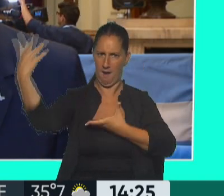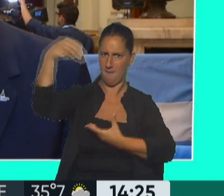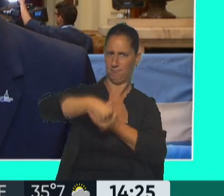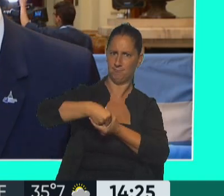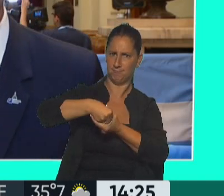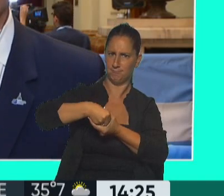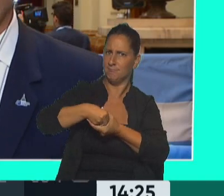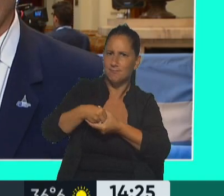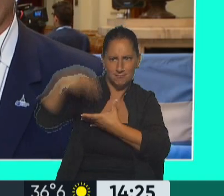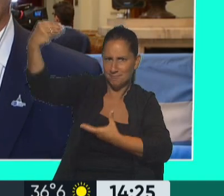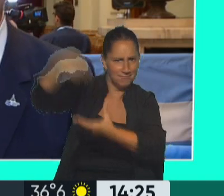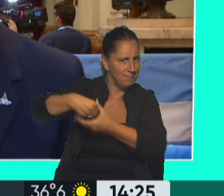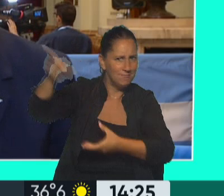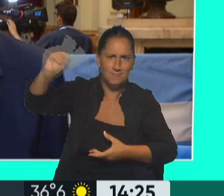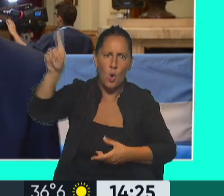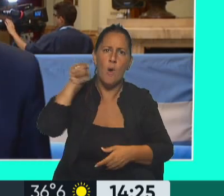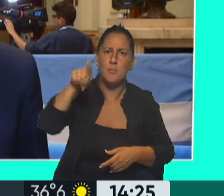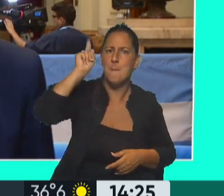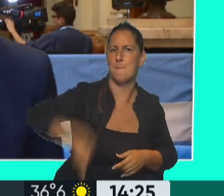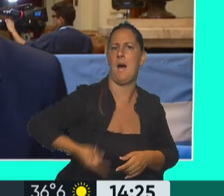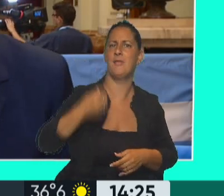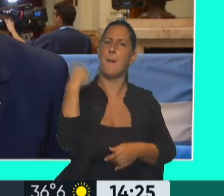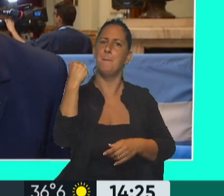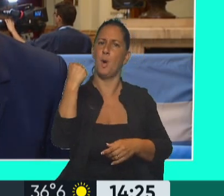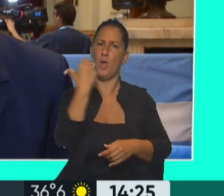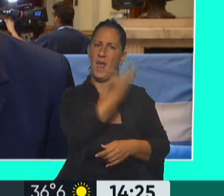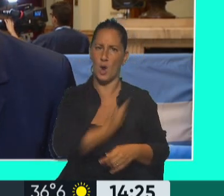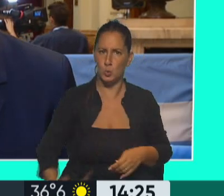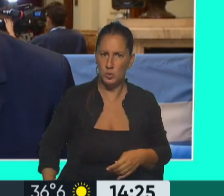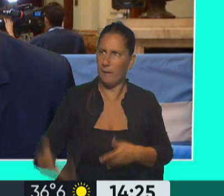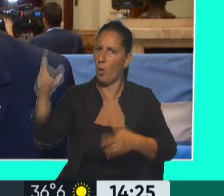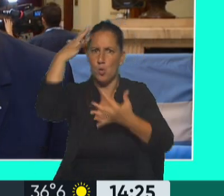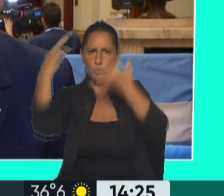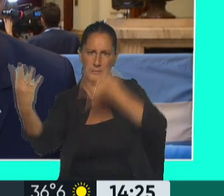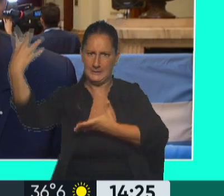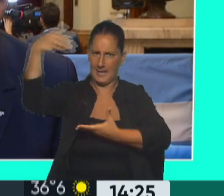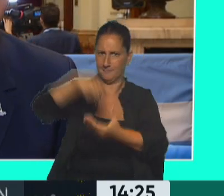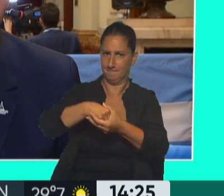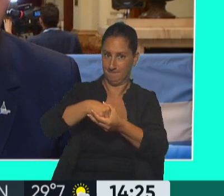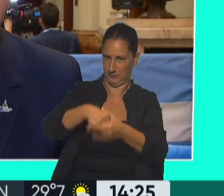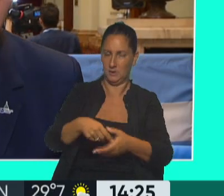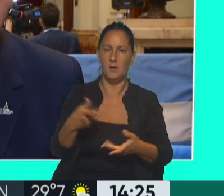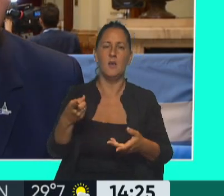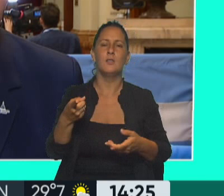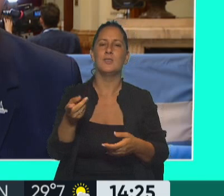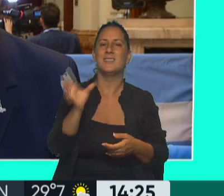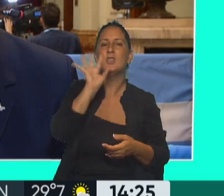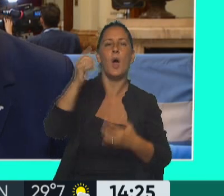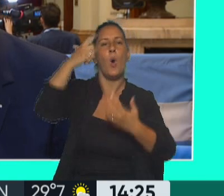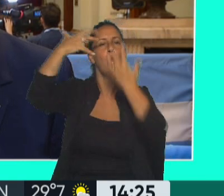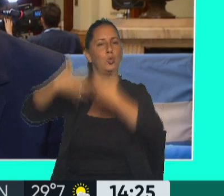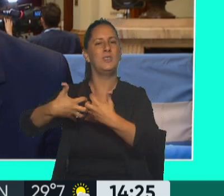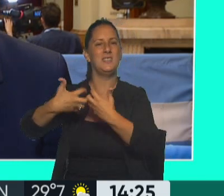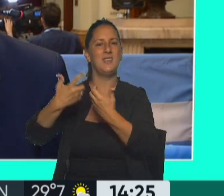función que es propia del Poder Ejecutivo. Ante tal claridad y lo que planteó como irregularidad en el funcionamiento de la